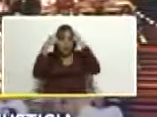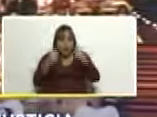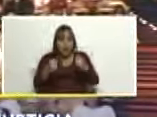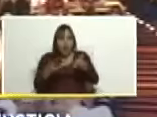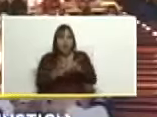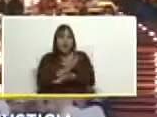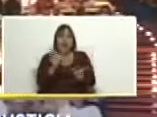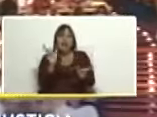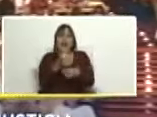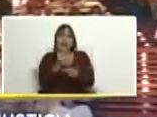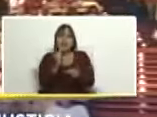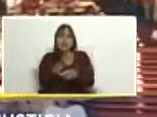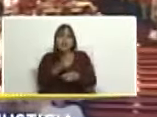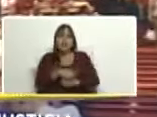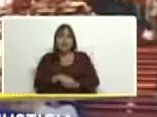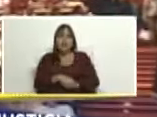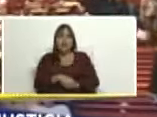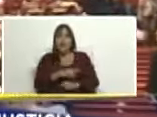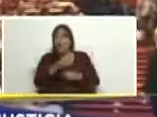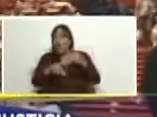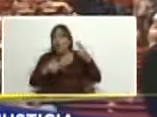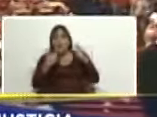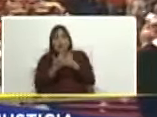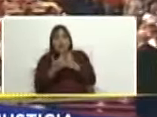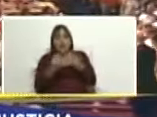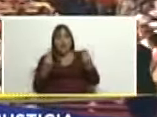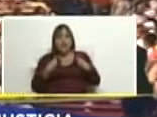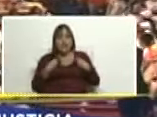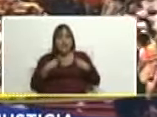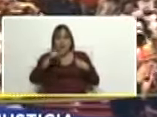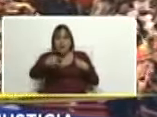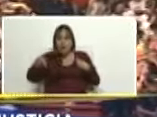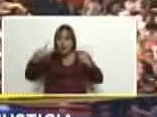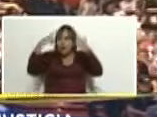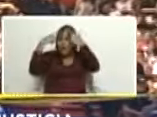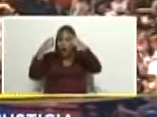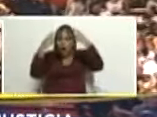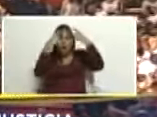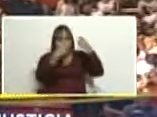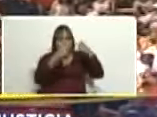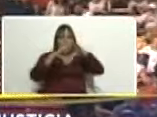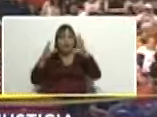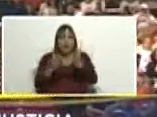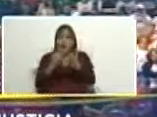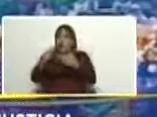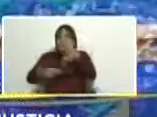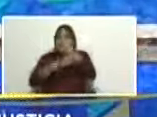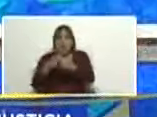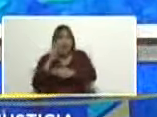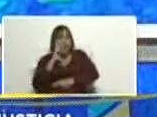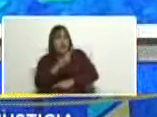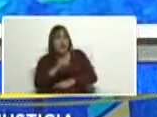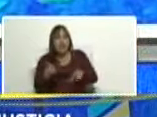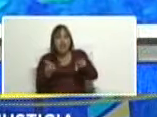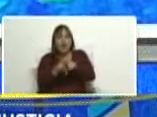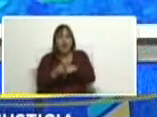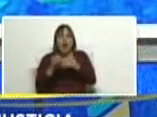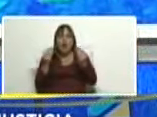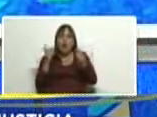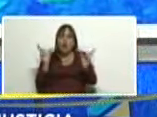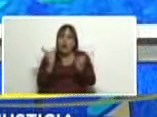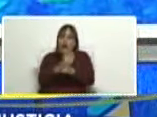cáncer, nunca en la vida esos expertos de varios países del mundo jamás vieron el